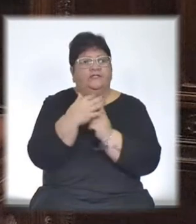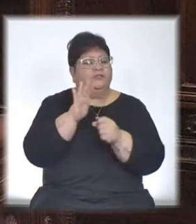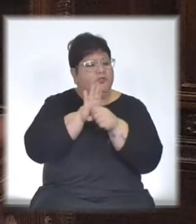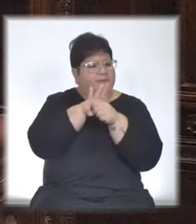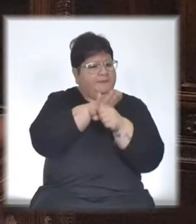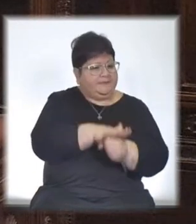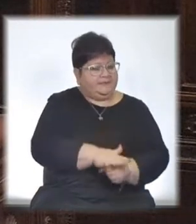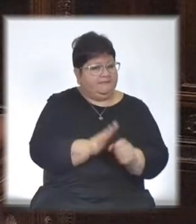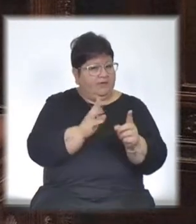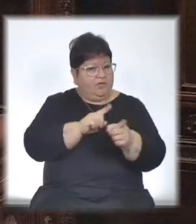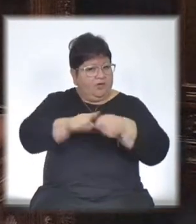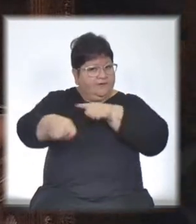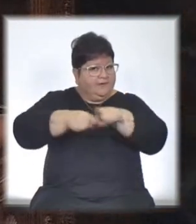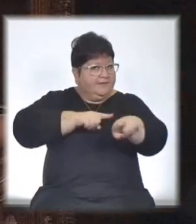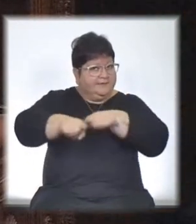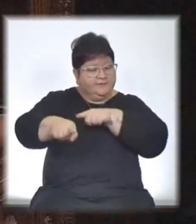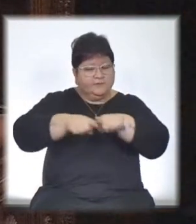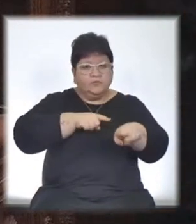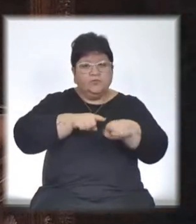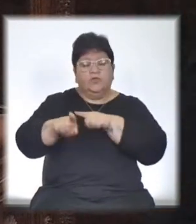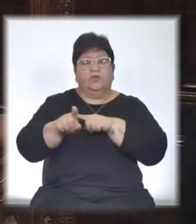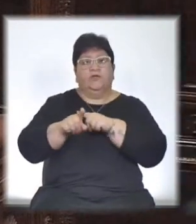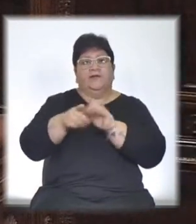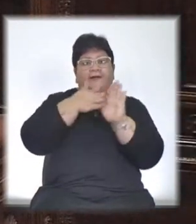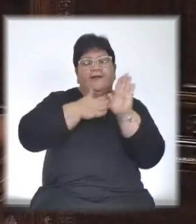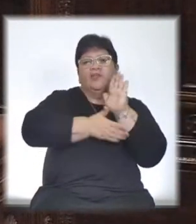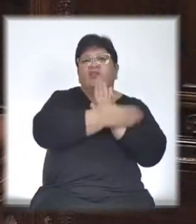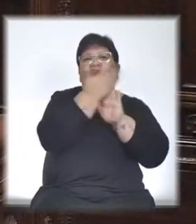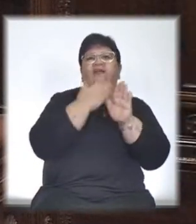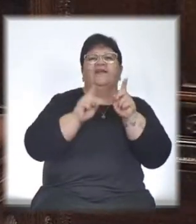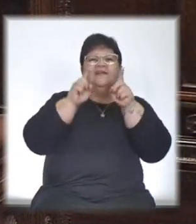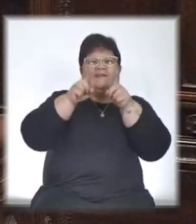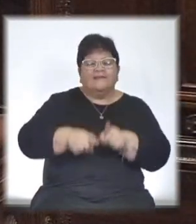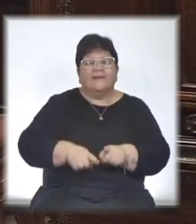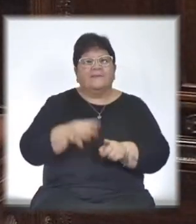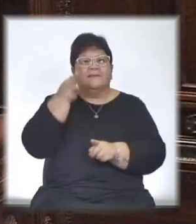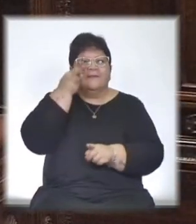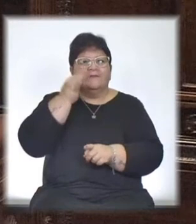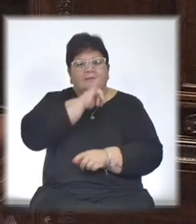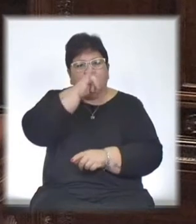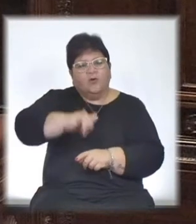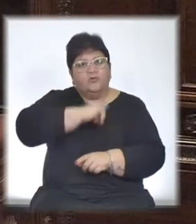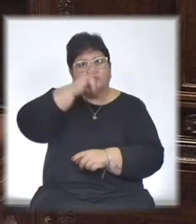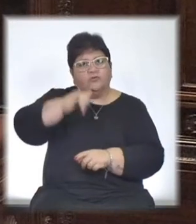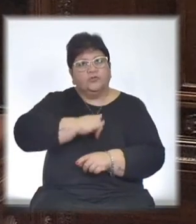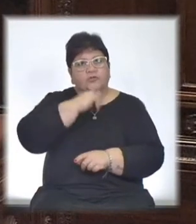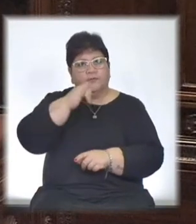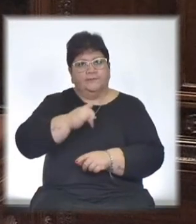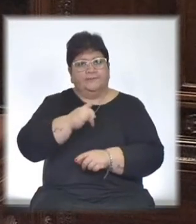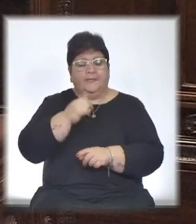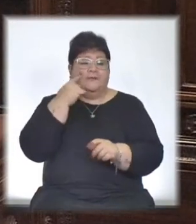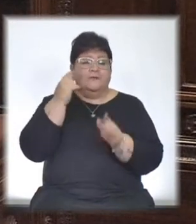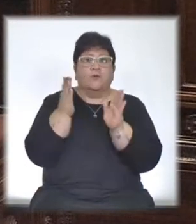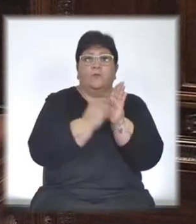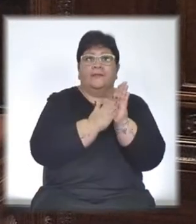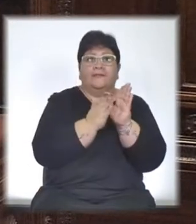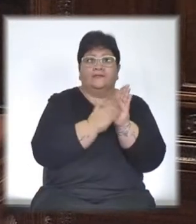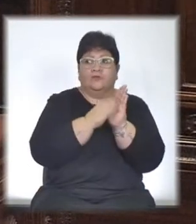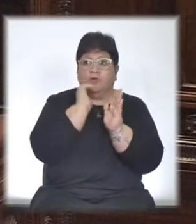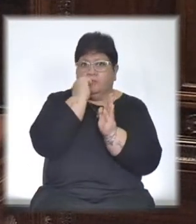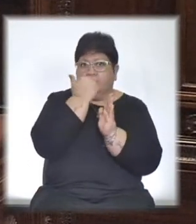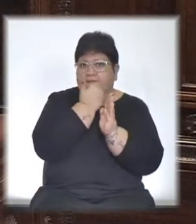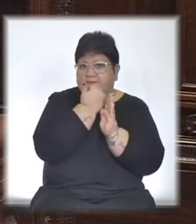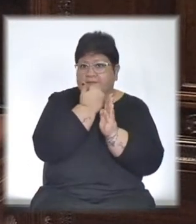coordinación regional, centros de reclusión y testimonios, se intenta transmitir en base a documentación confidencial y hasta